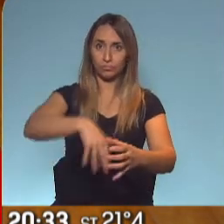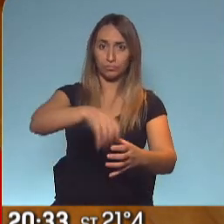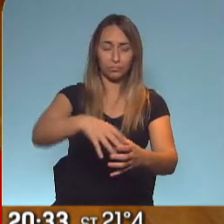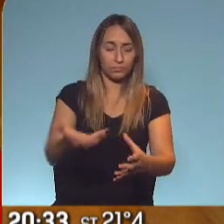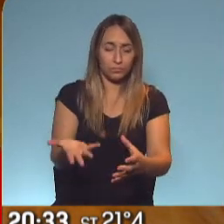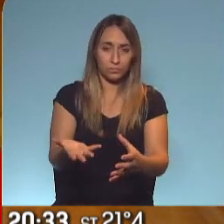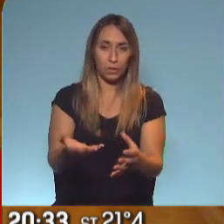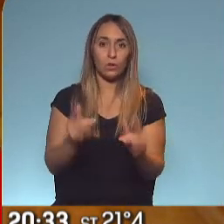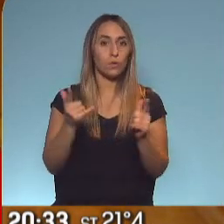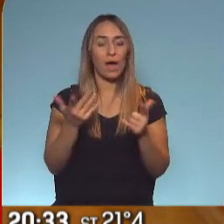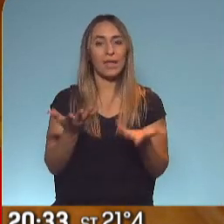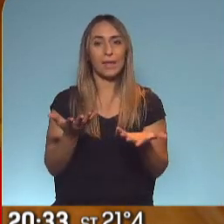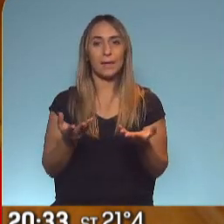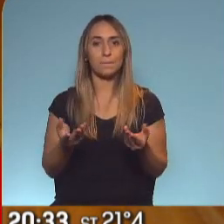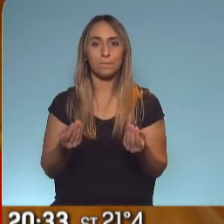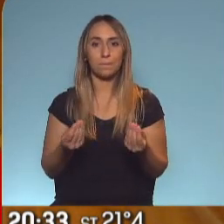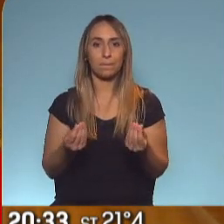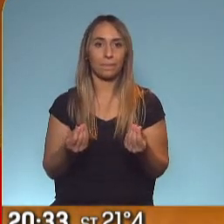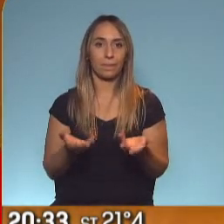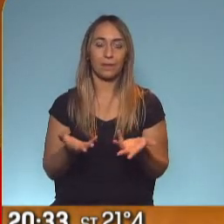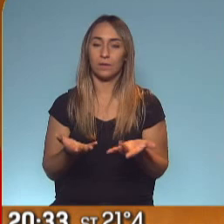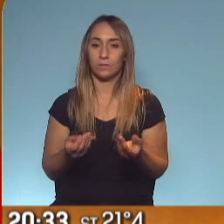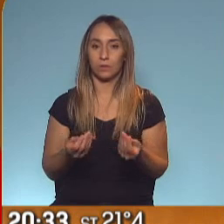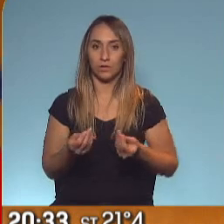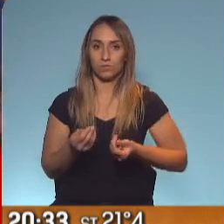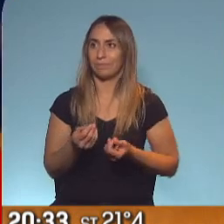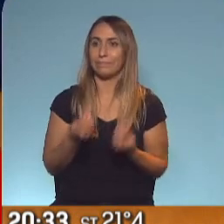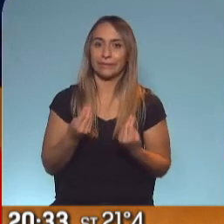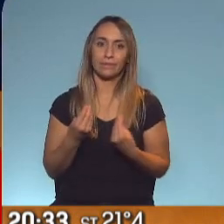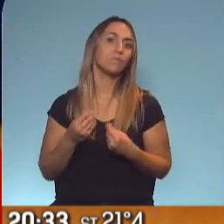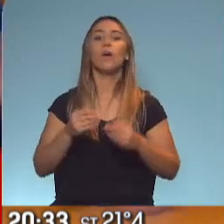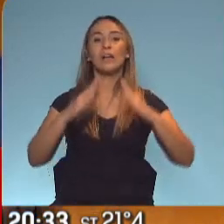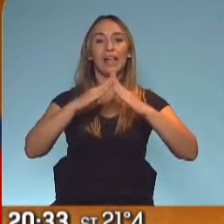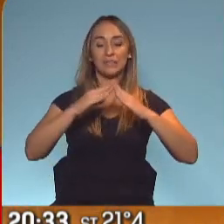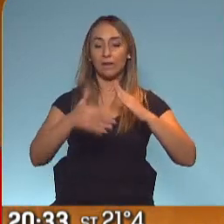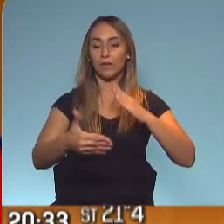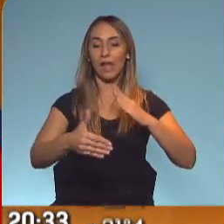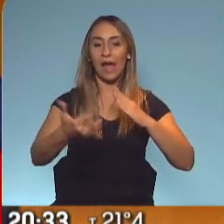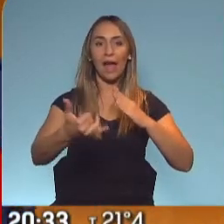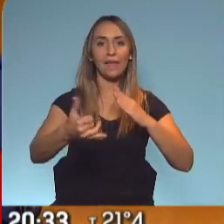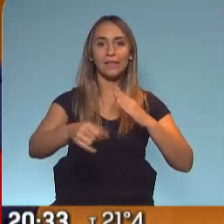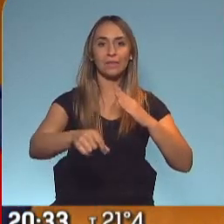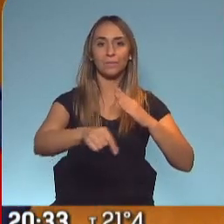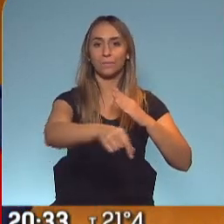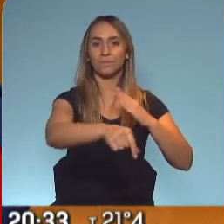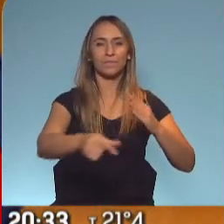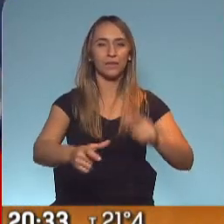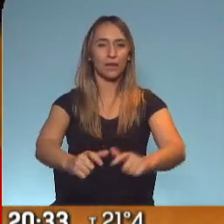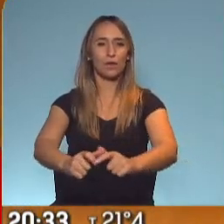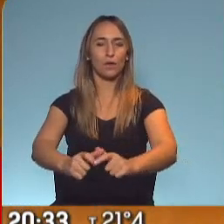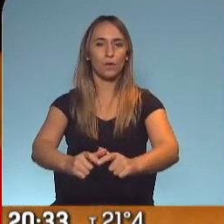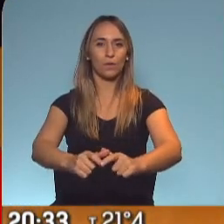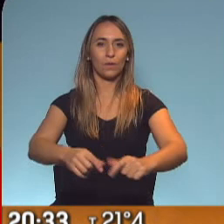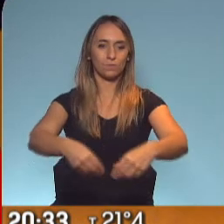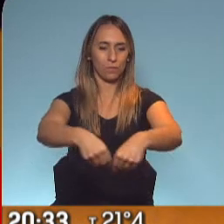tienen, porque no sirve tampoco de que tengan la cloaca en la puerta y después tengan un